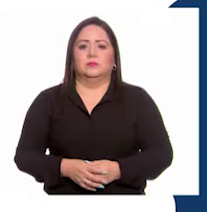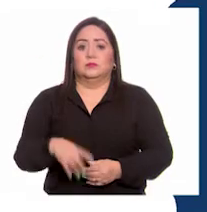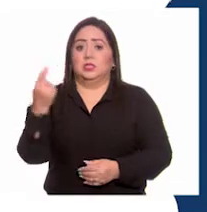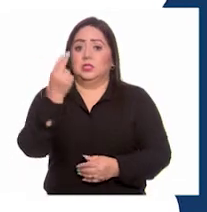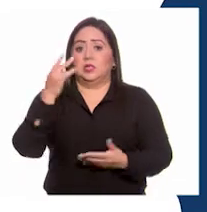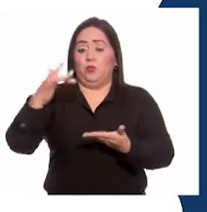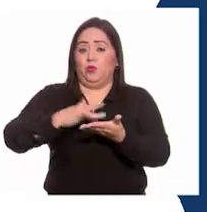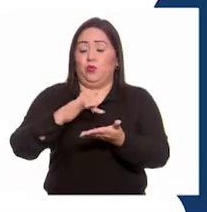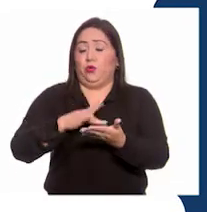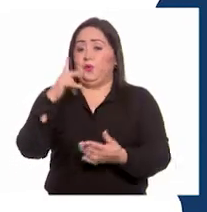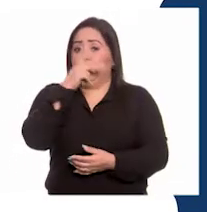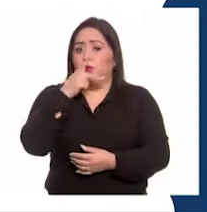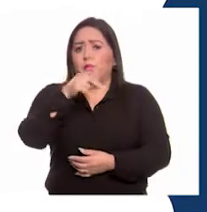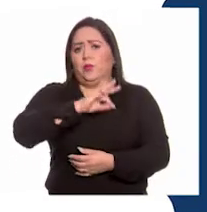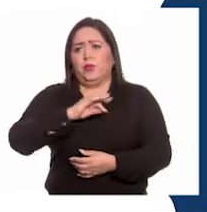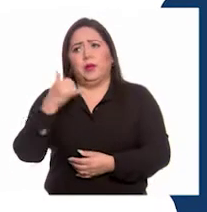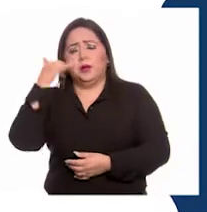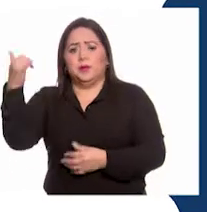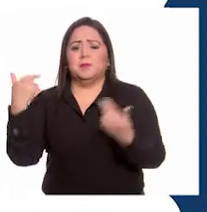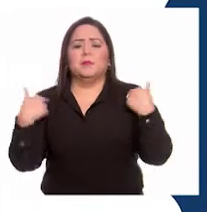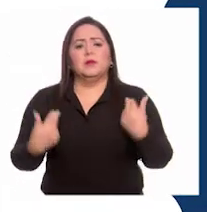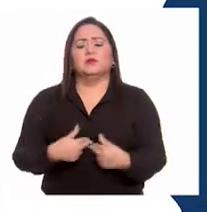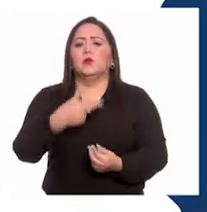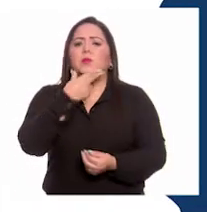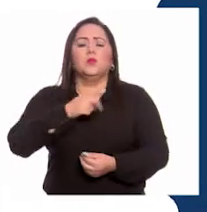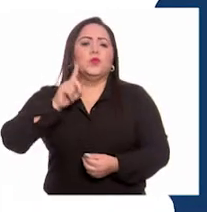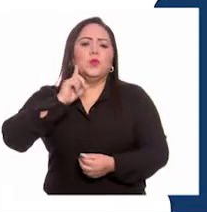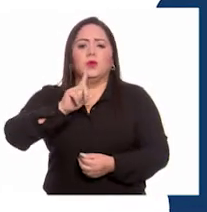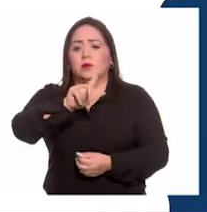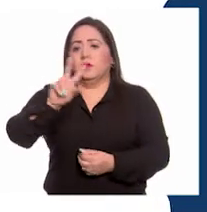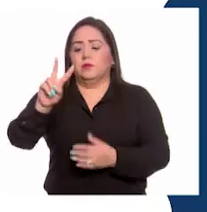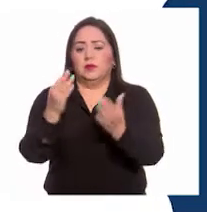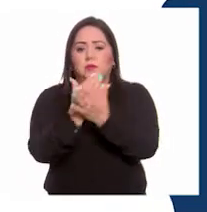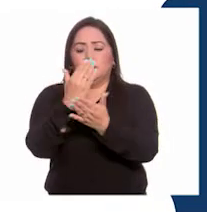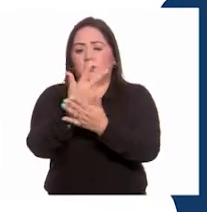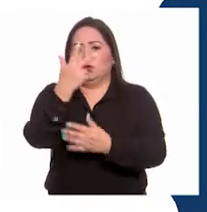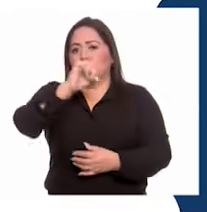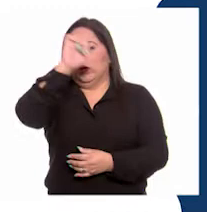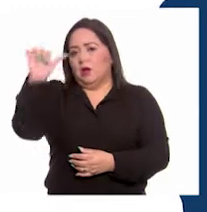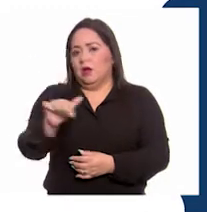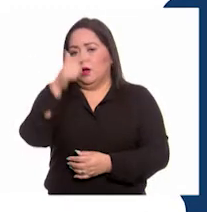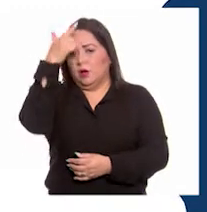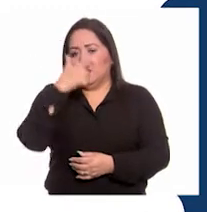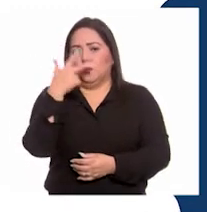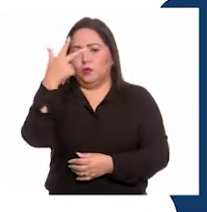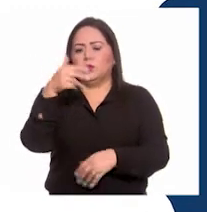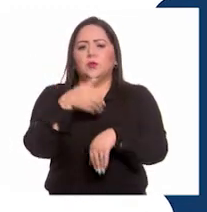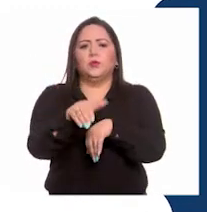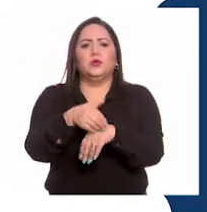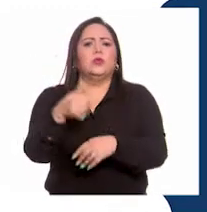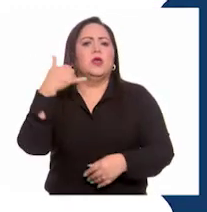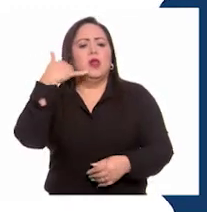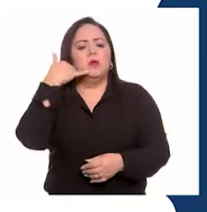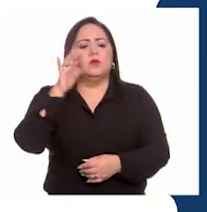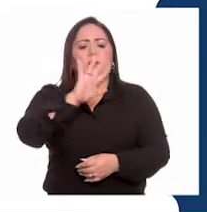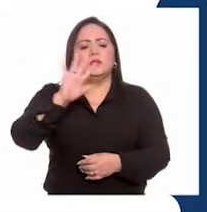Para solicitar apoyo pedagógico, comunícate con maestras y maestros de lunes a viernes de 8 a 20 horas al